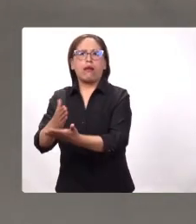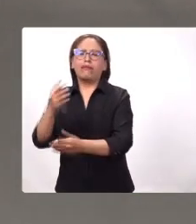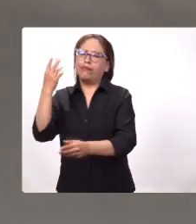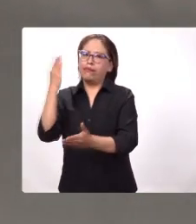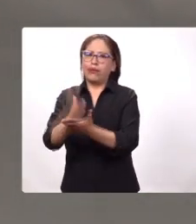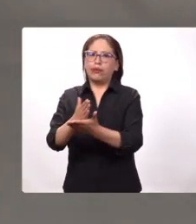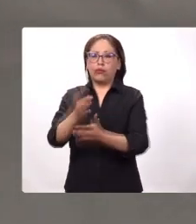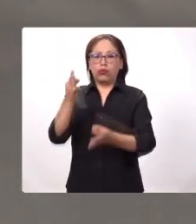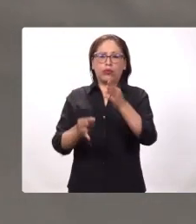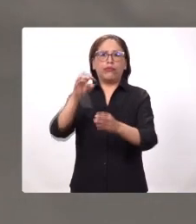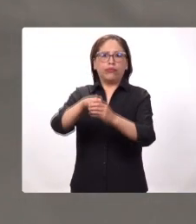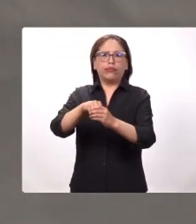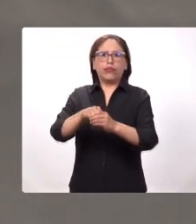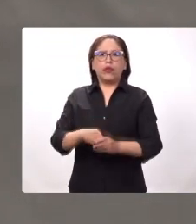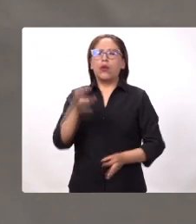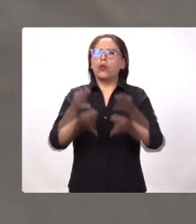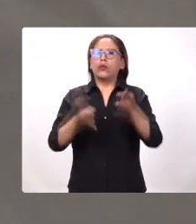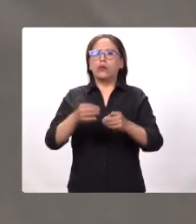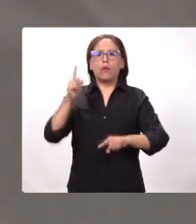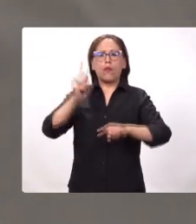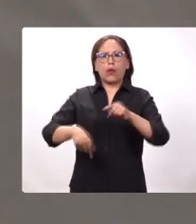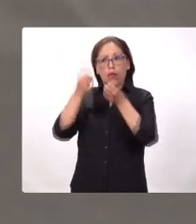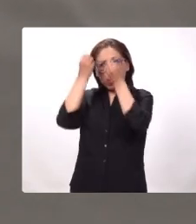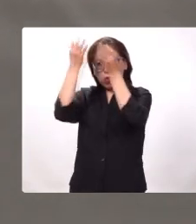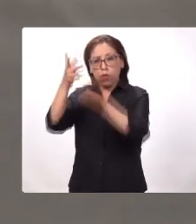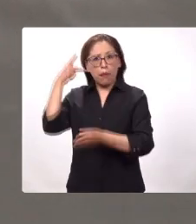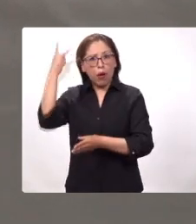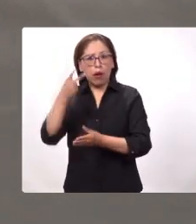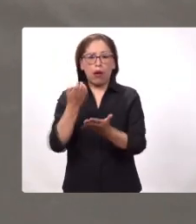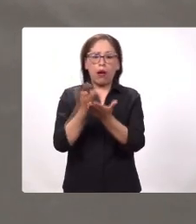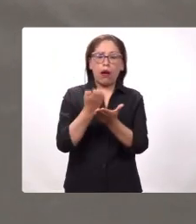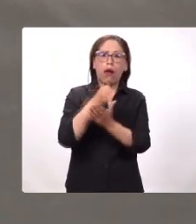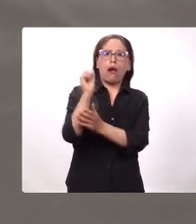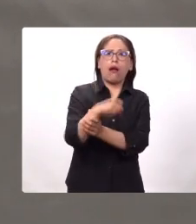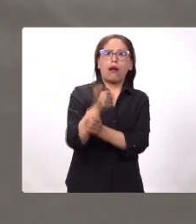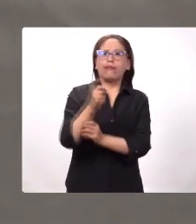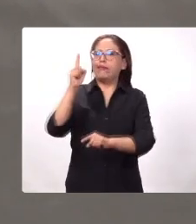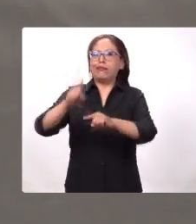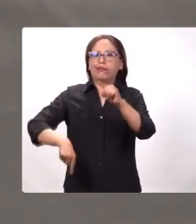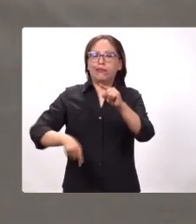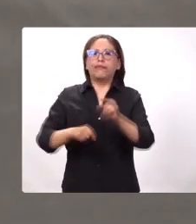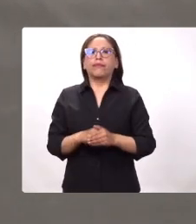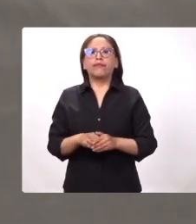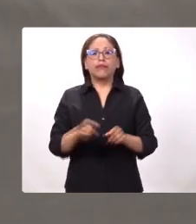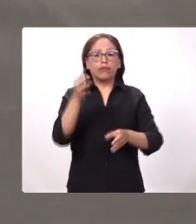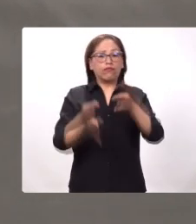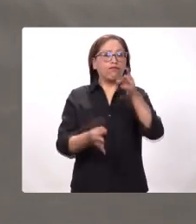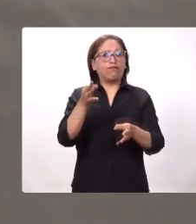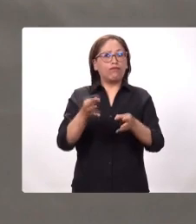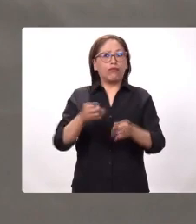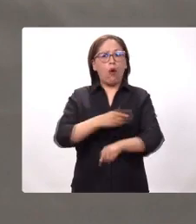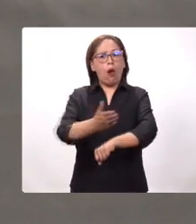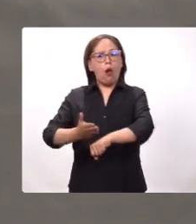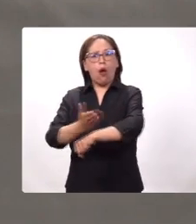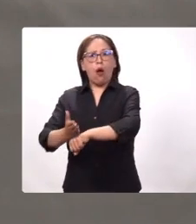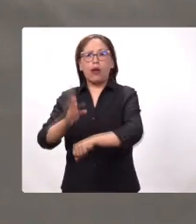de corrupción en el sistema judicial, porque la justicia no puede continuar estando sometida al poder político y al poder económico.